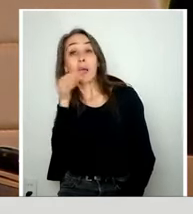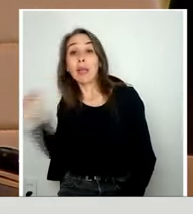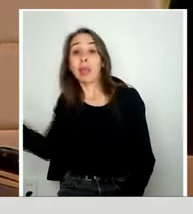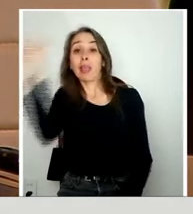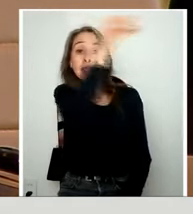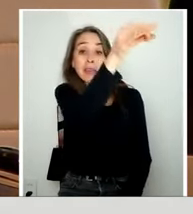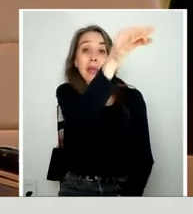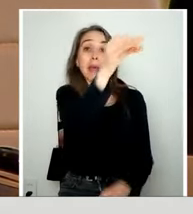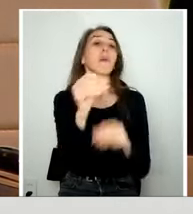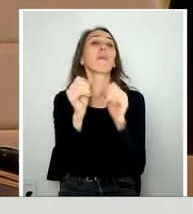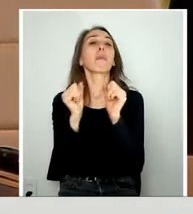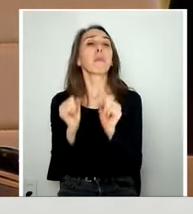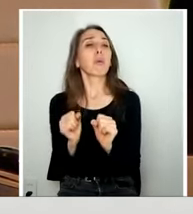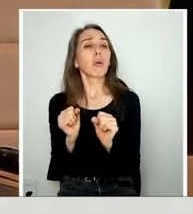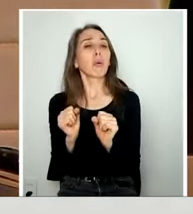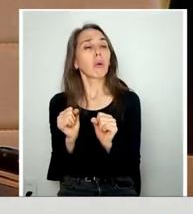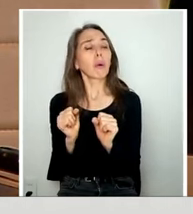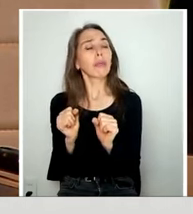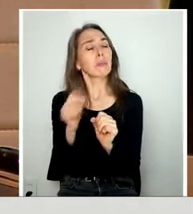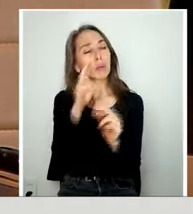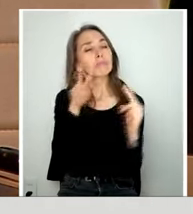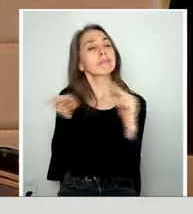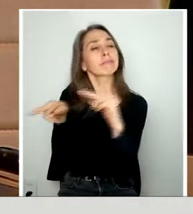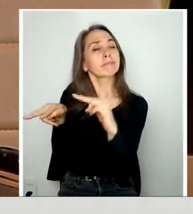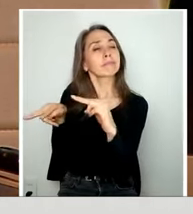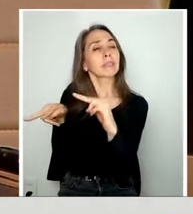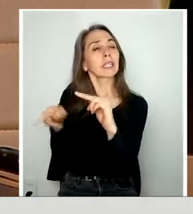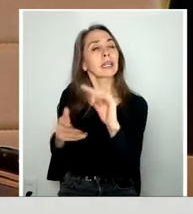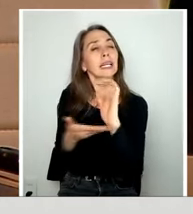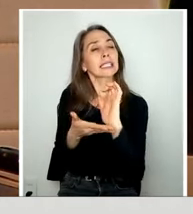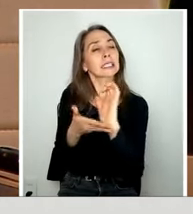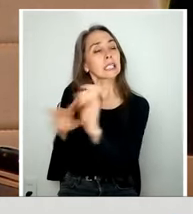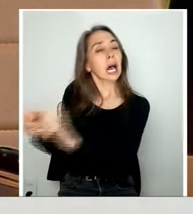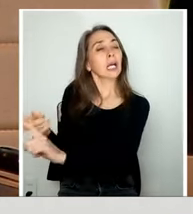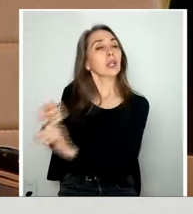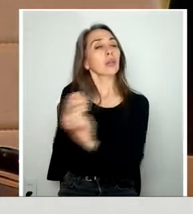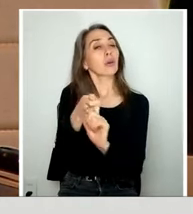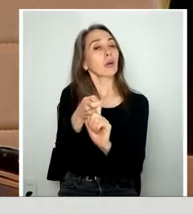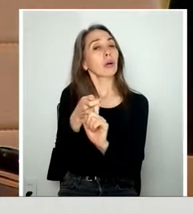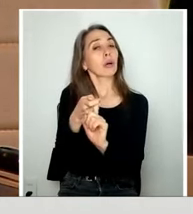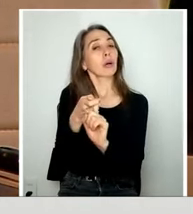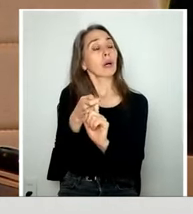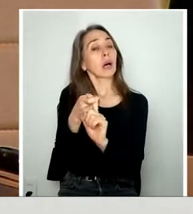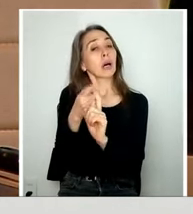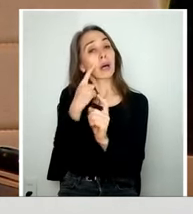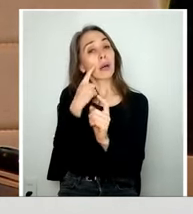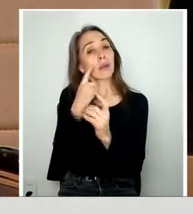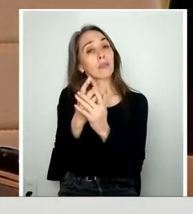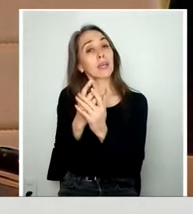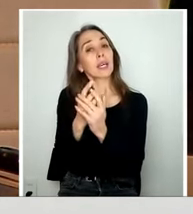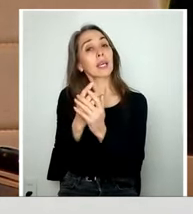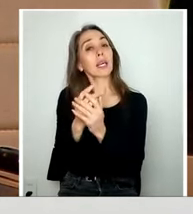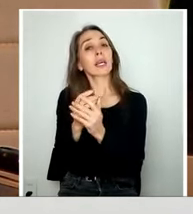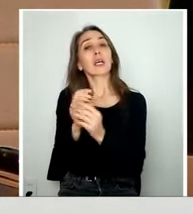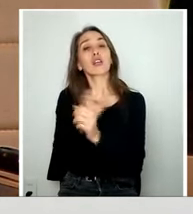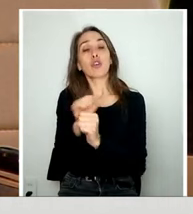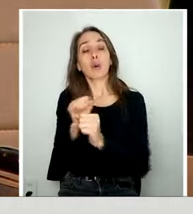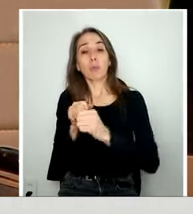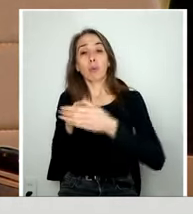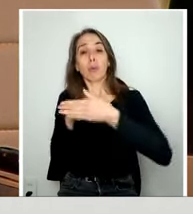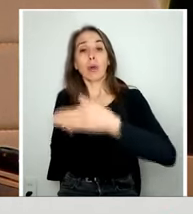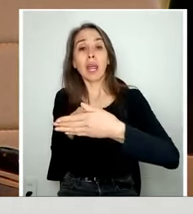pudiéramos hacernos cargo de la gran brecha que existe como Barrera de entrada desde el punto de vista de los recursos